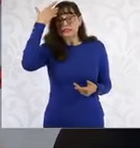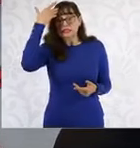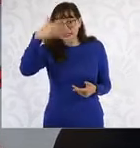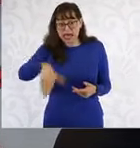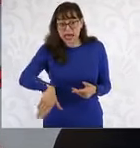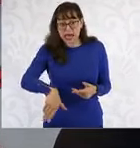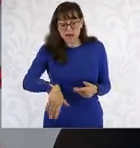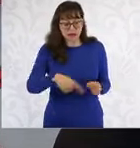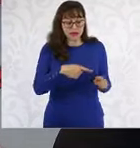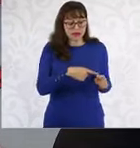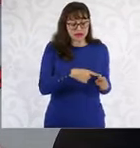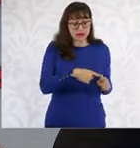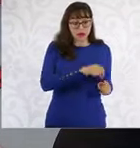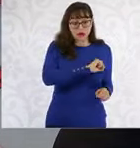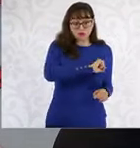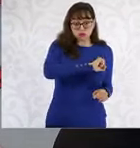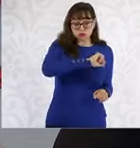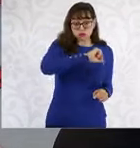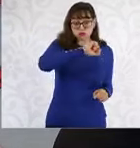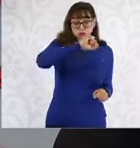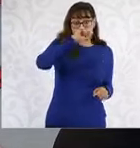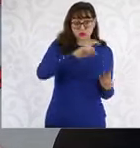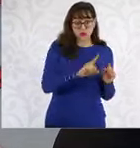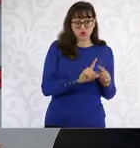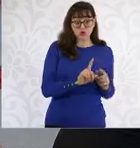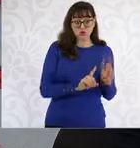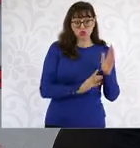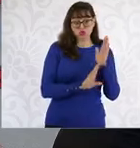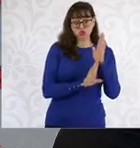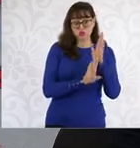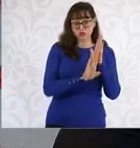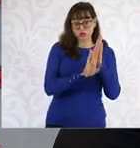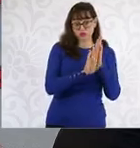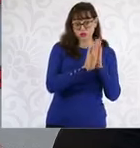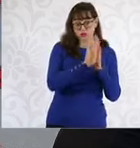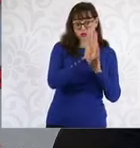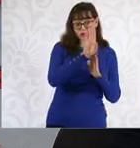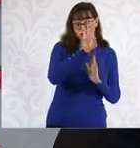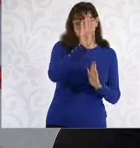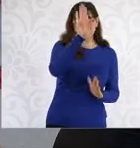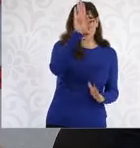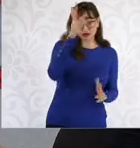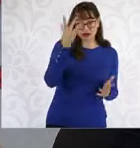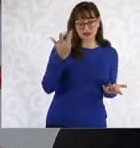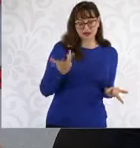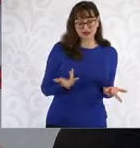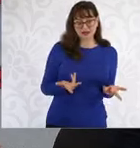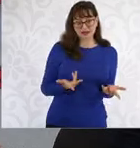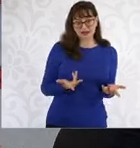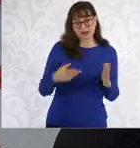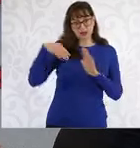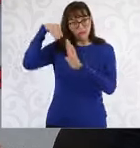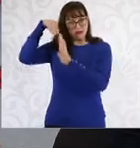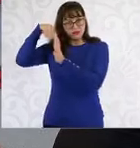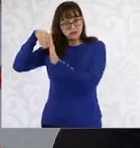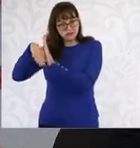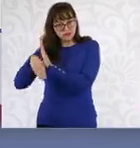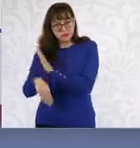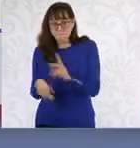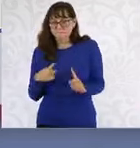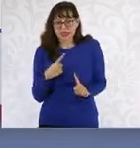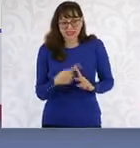y esta pendiente es positiva, si la